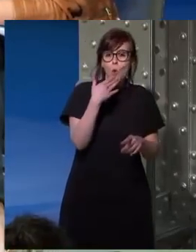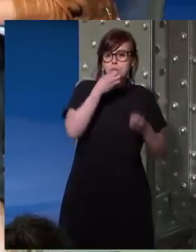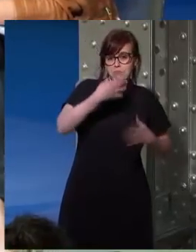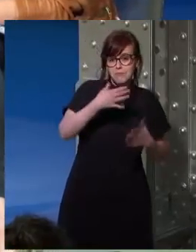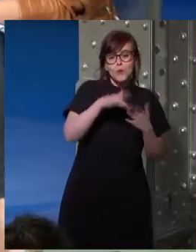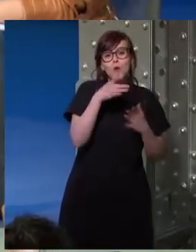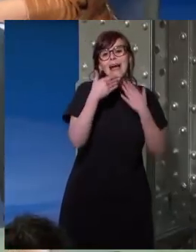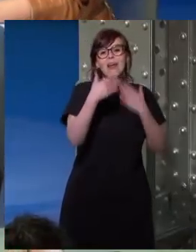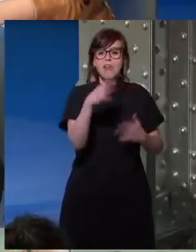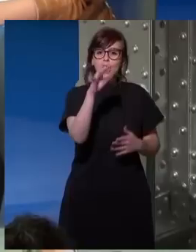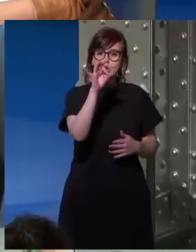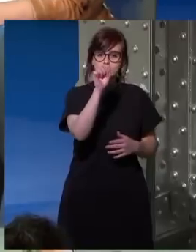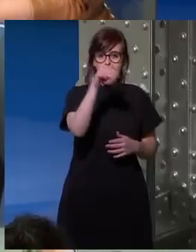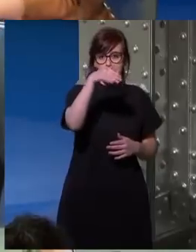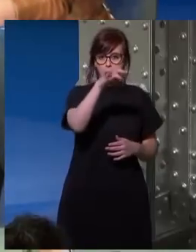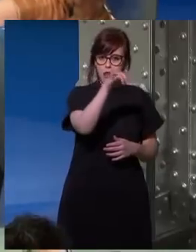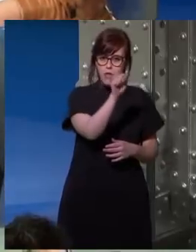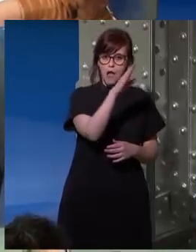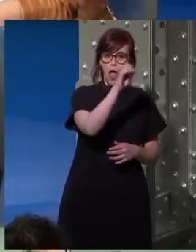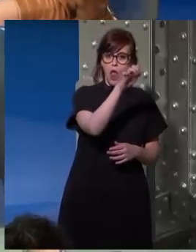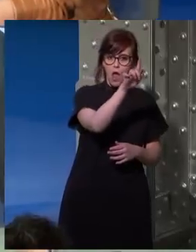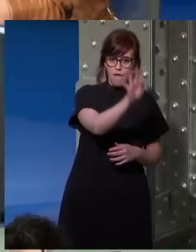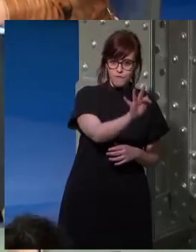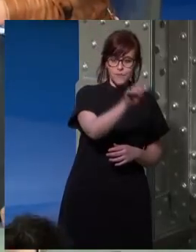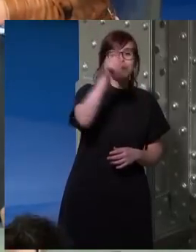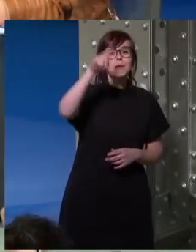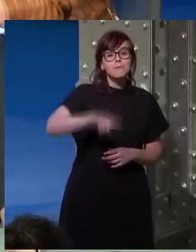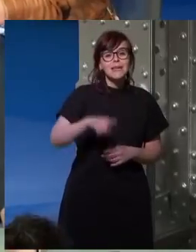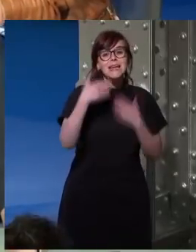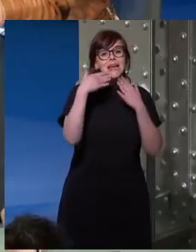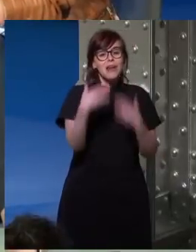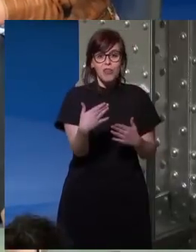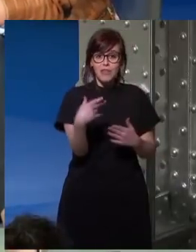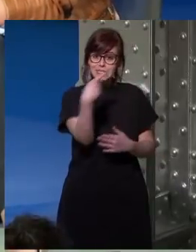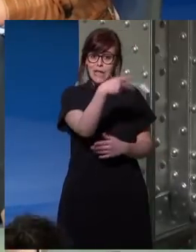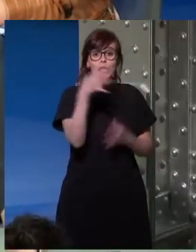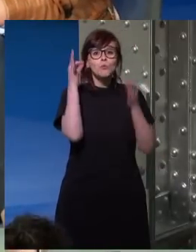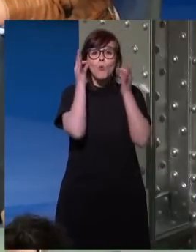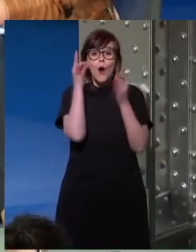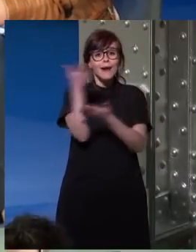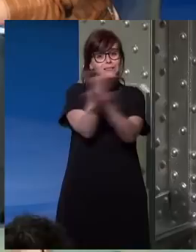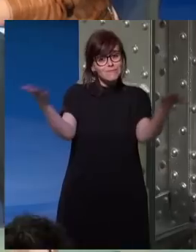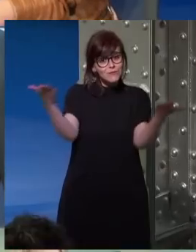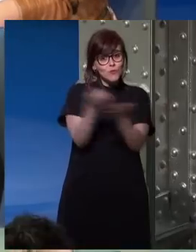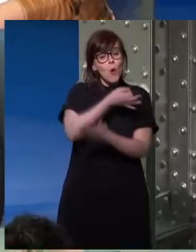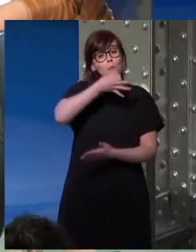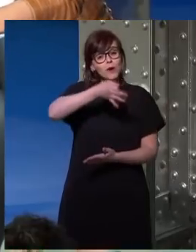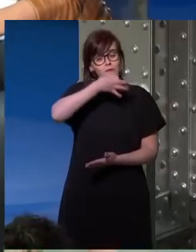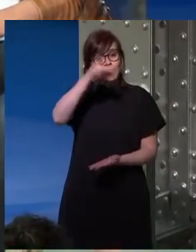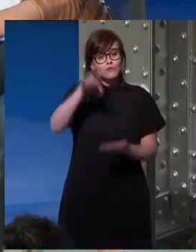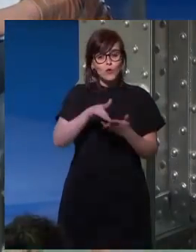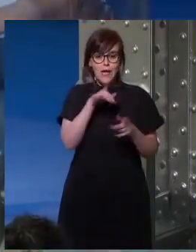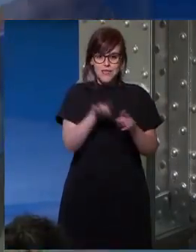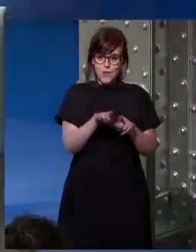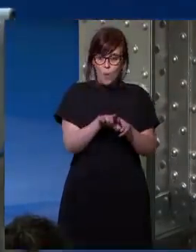muchísimas gracias, Rosa María Calaf. Muchas gracias también a todas las mujeres que estáis esta tarde aquí y que habéis pasado por el sillón de